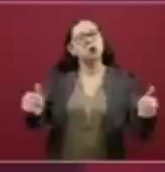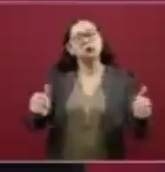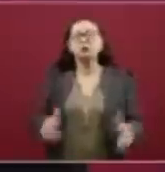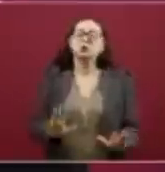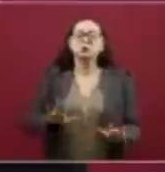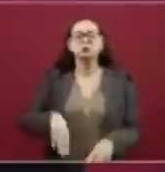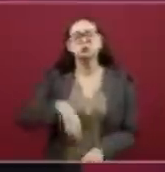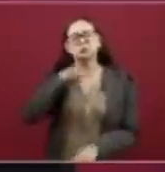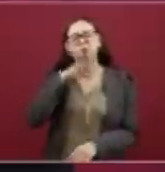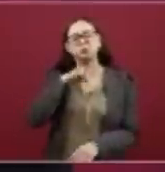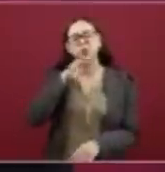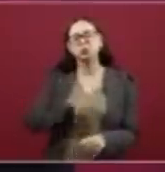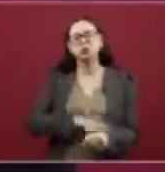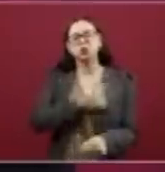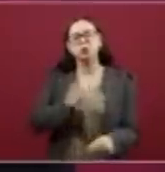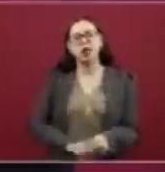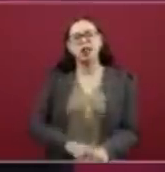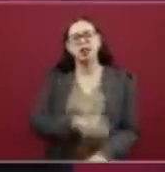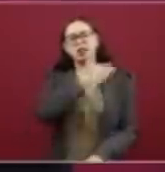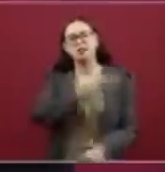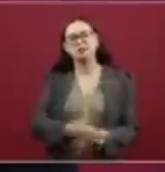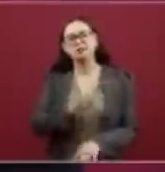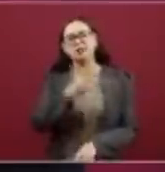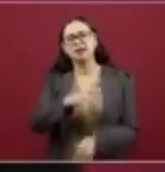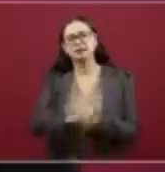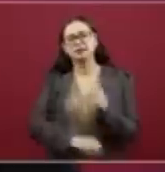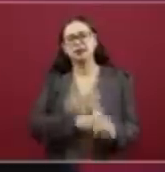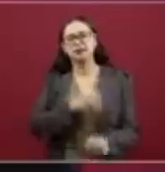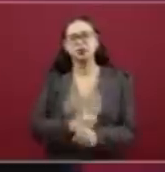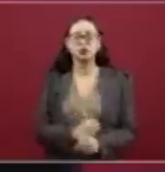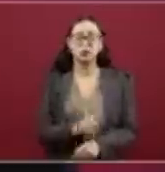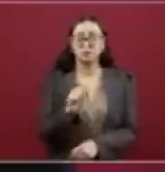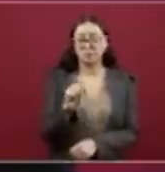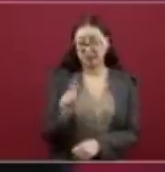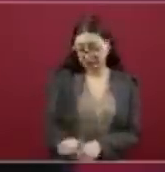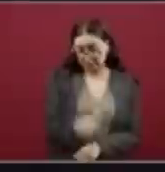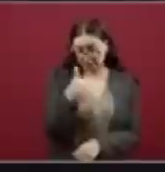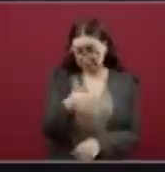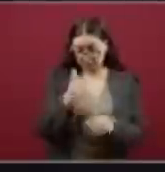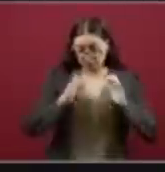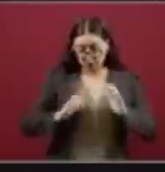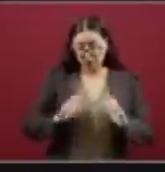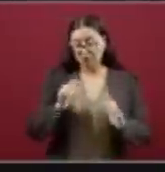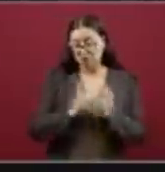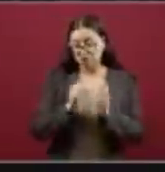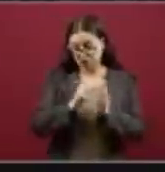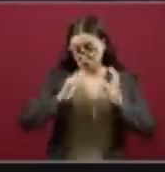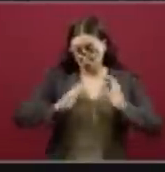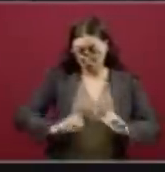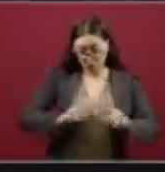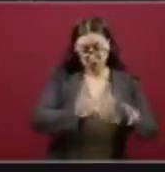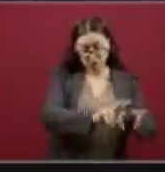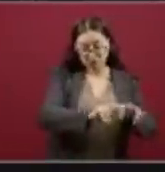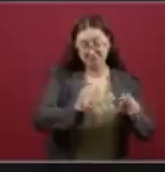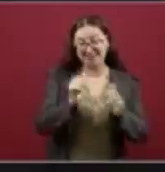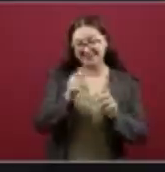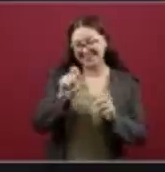en 10 años y que haya 26 cuerpos sin ser identificados.